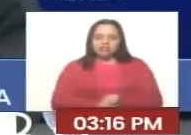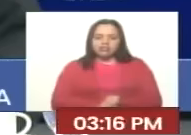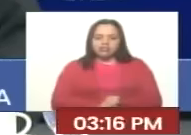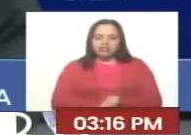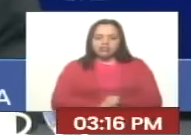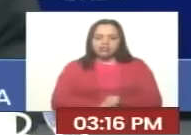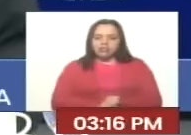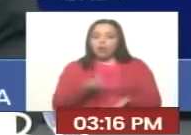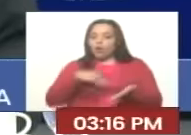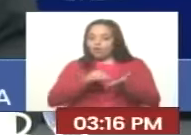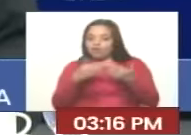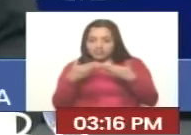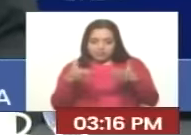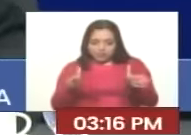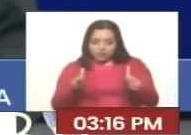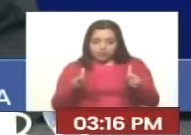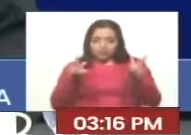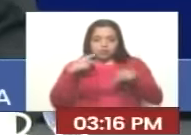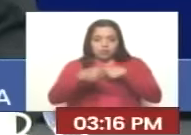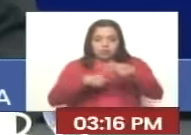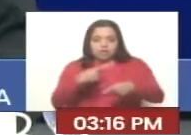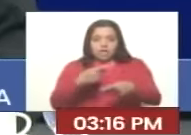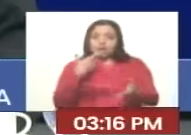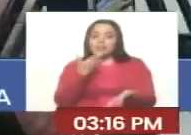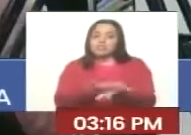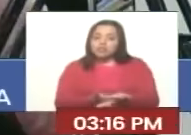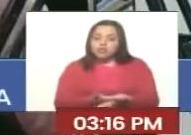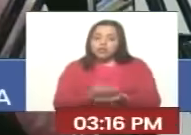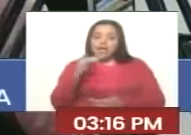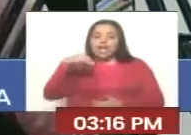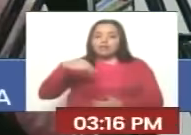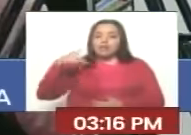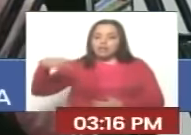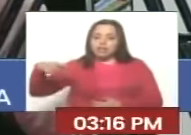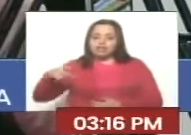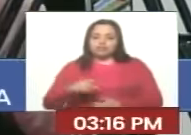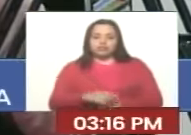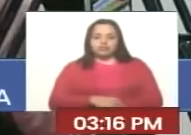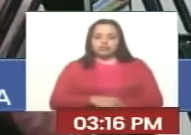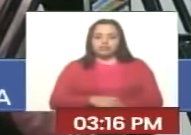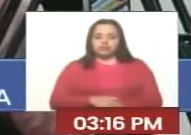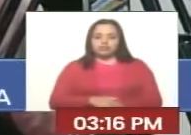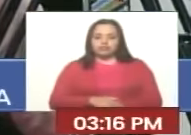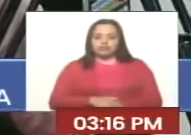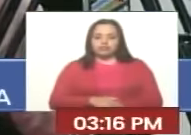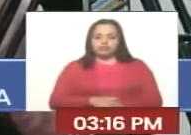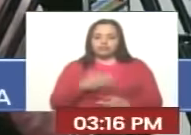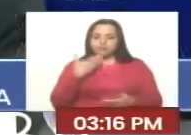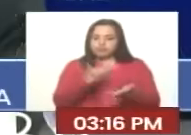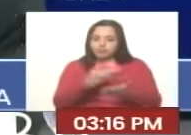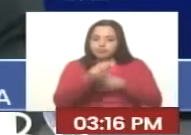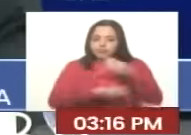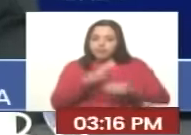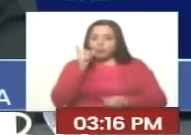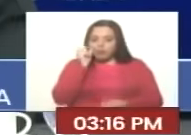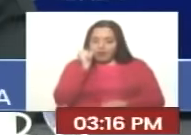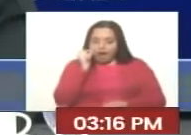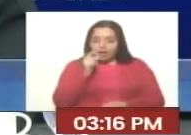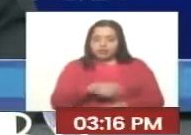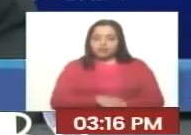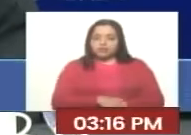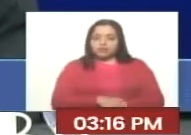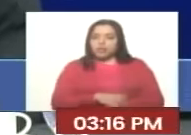se reaperturó a solicitud del MP. La solicitud que hizo el papá de Cancerbero de